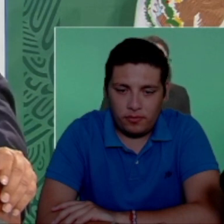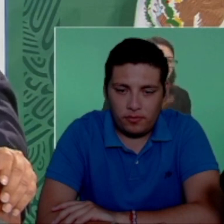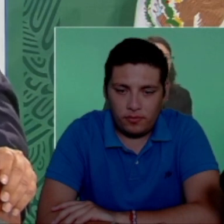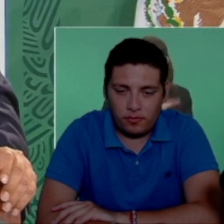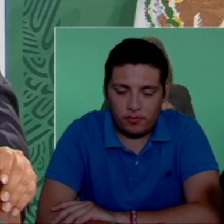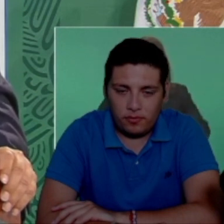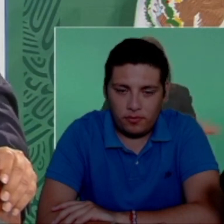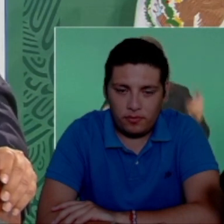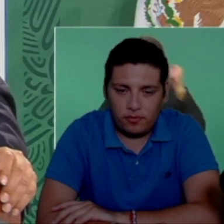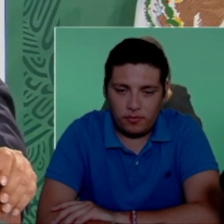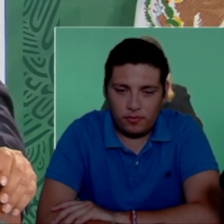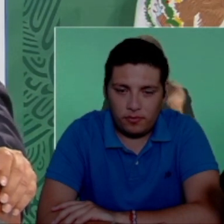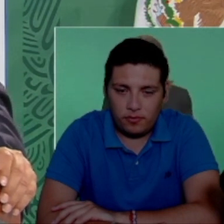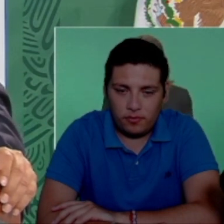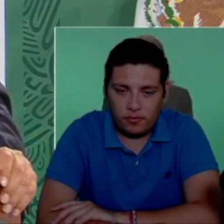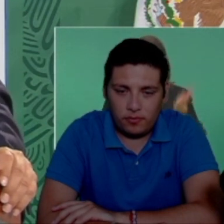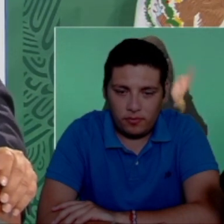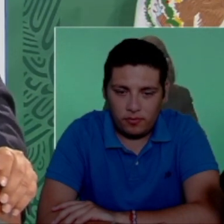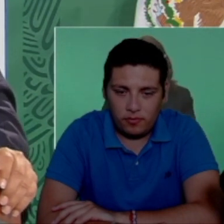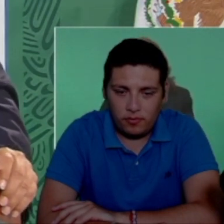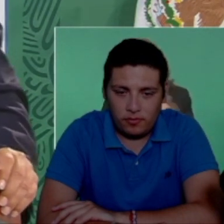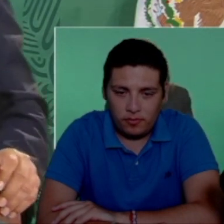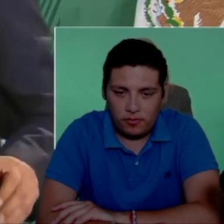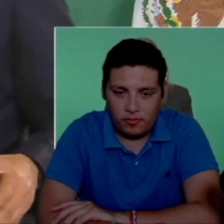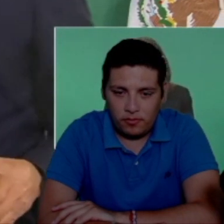mal, ya, pero no,